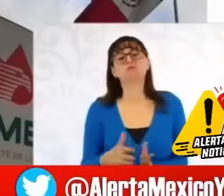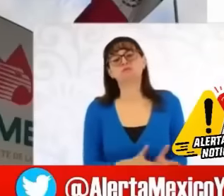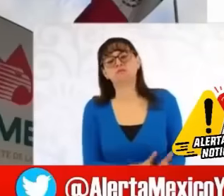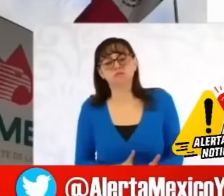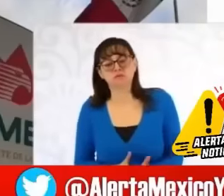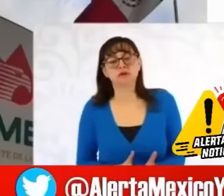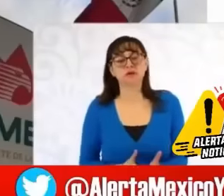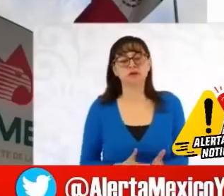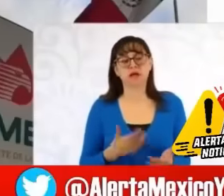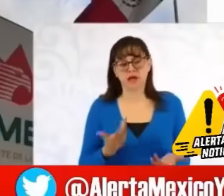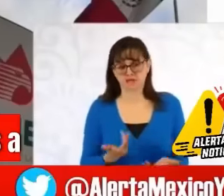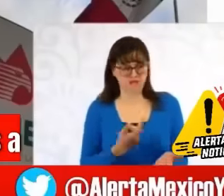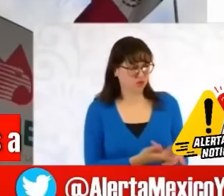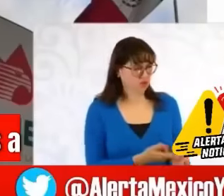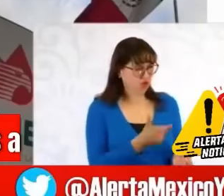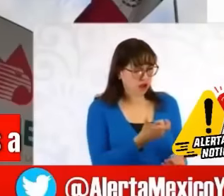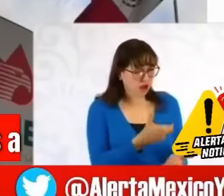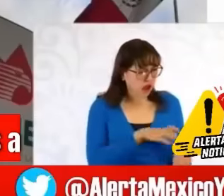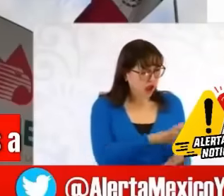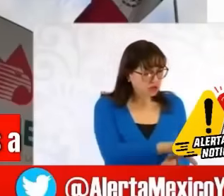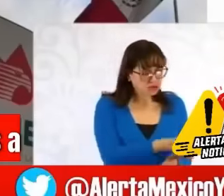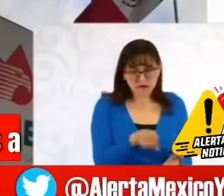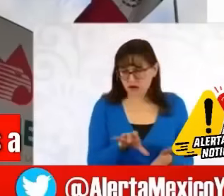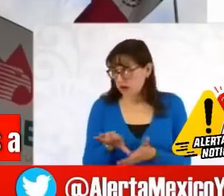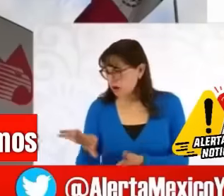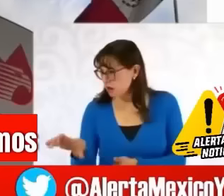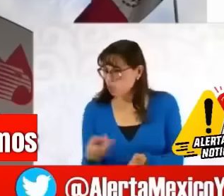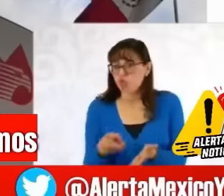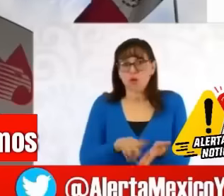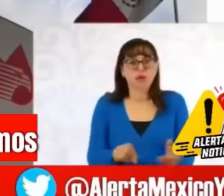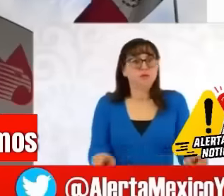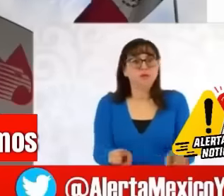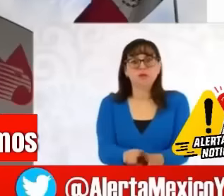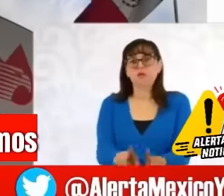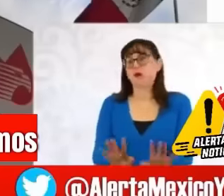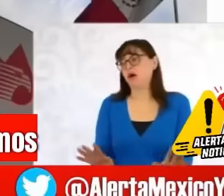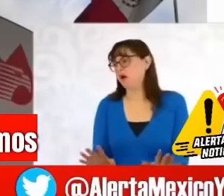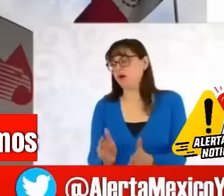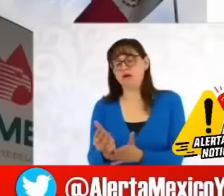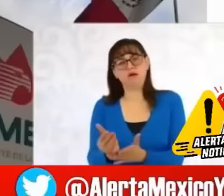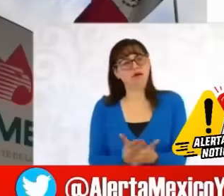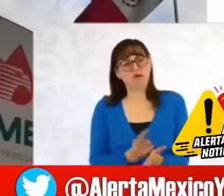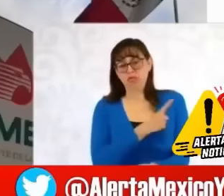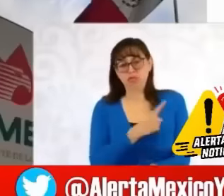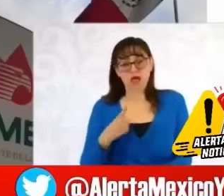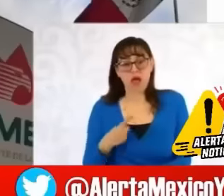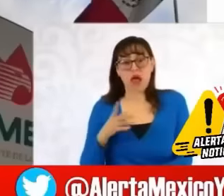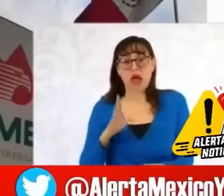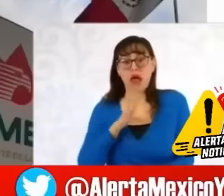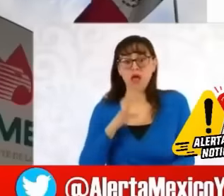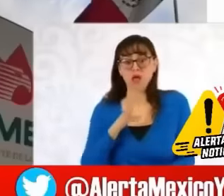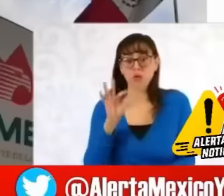resultan redundantes, vamos a incrementar la productividad, vamos a reducir el número de filiales, que tenemos más de 40